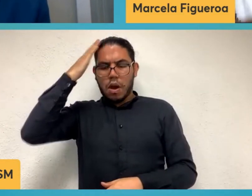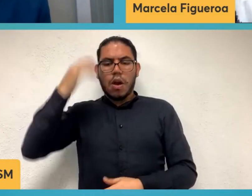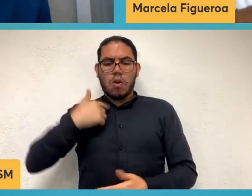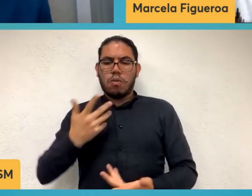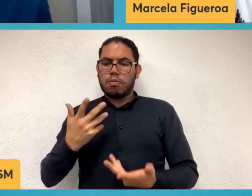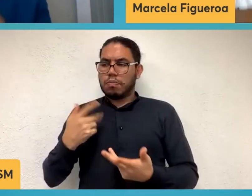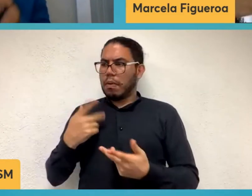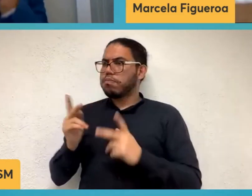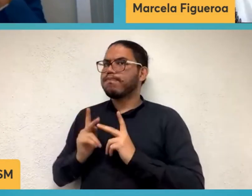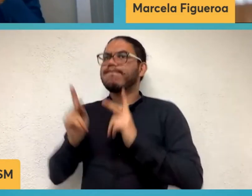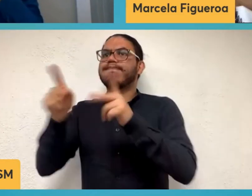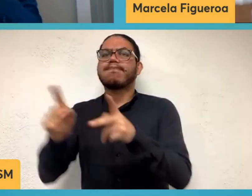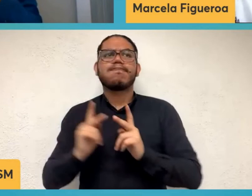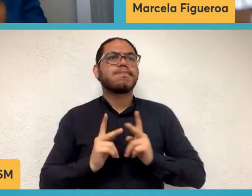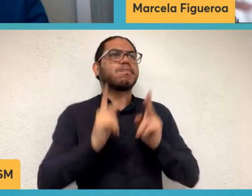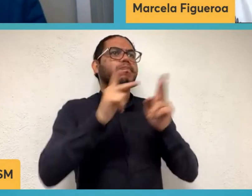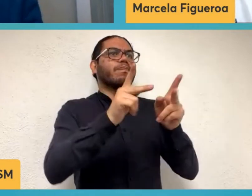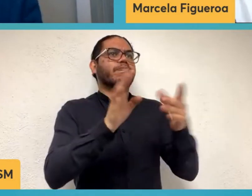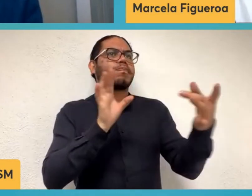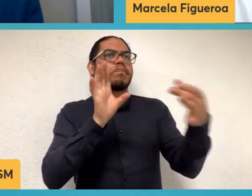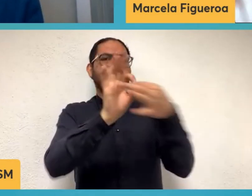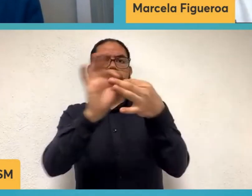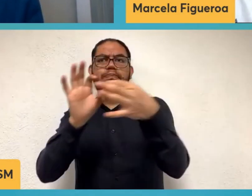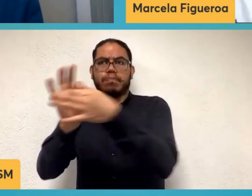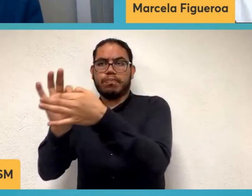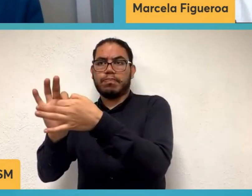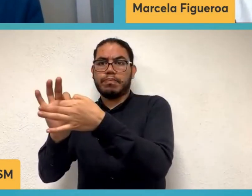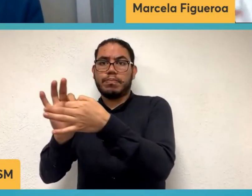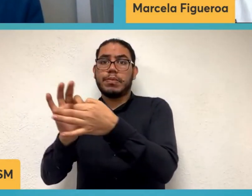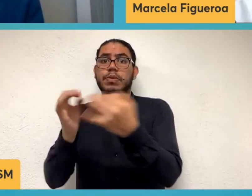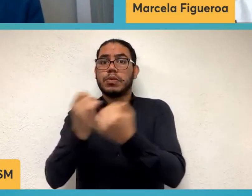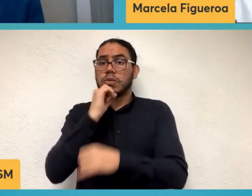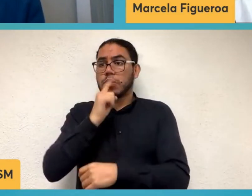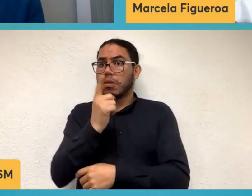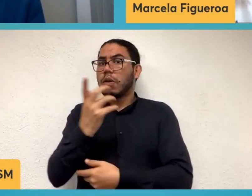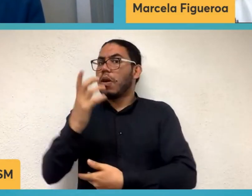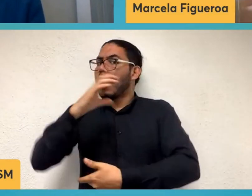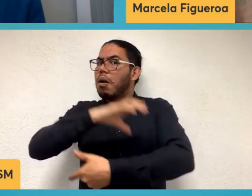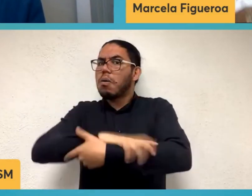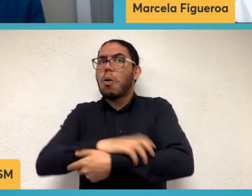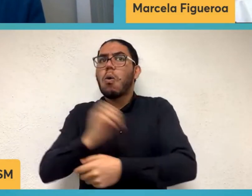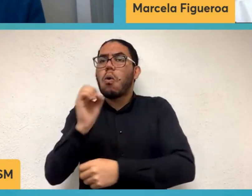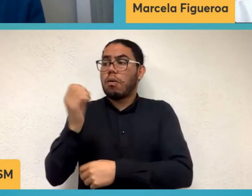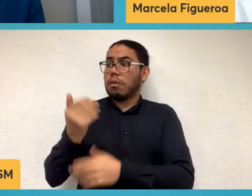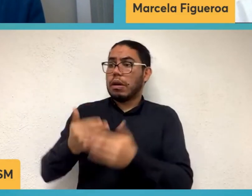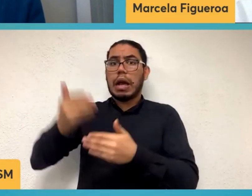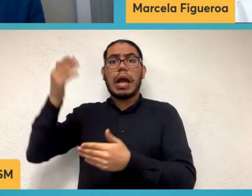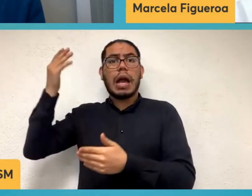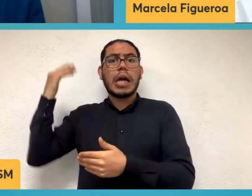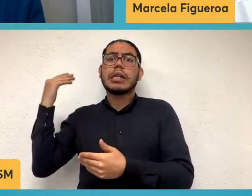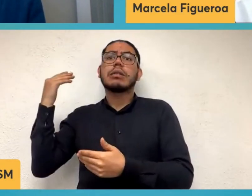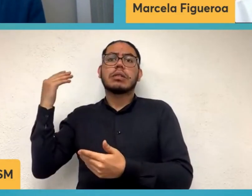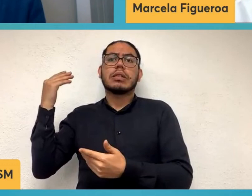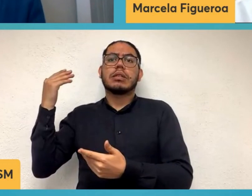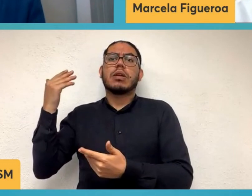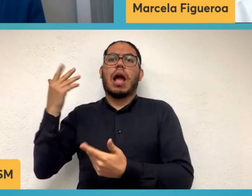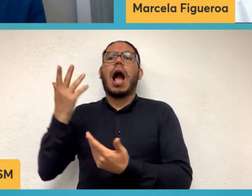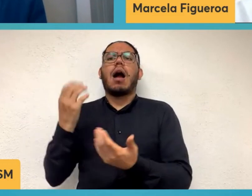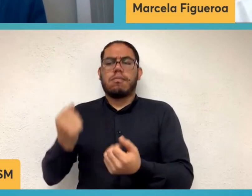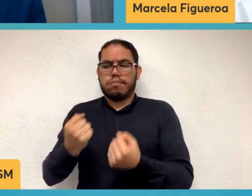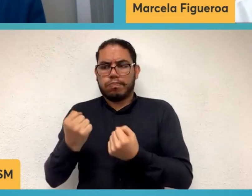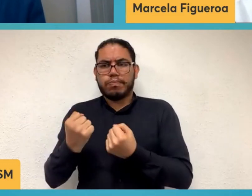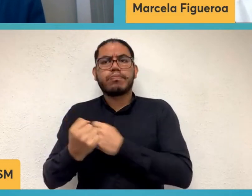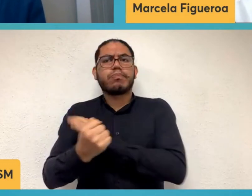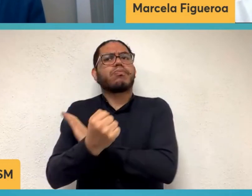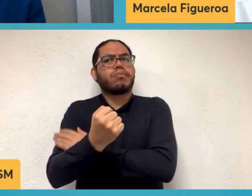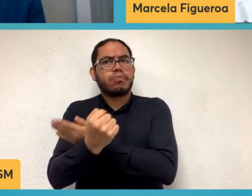que también a veces en los lazos débiles que a lo mejor hace mucho tiempo que no has cultivado, ahí puedes encontrar una zona de